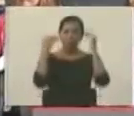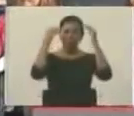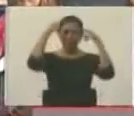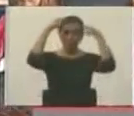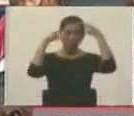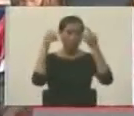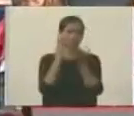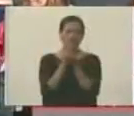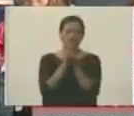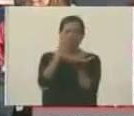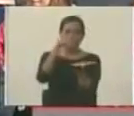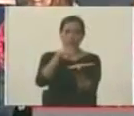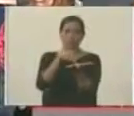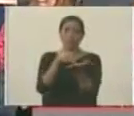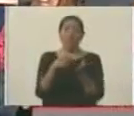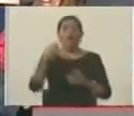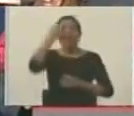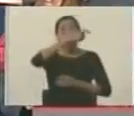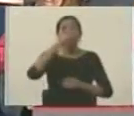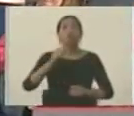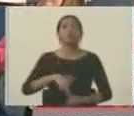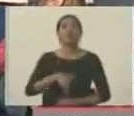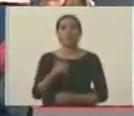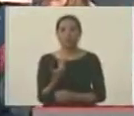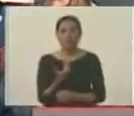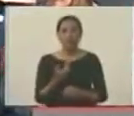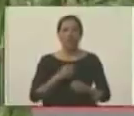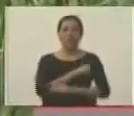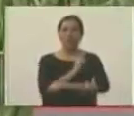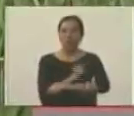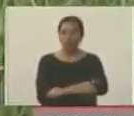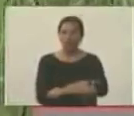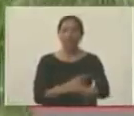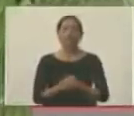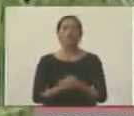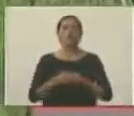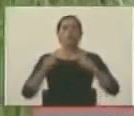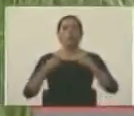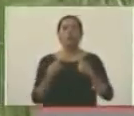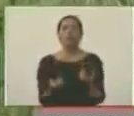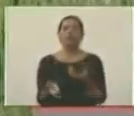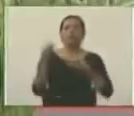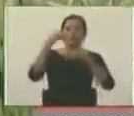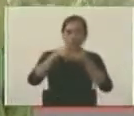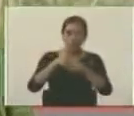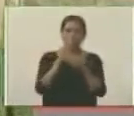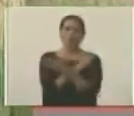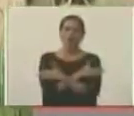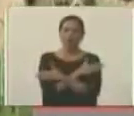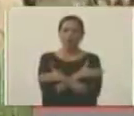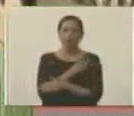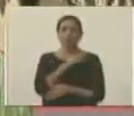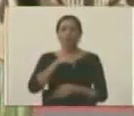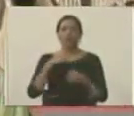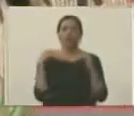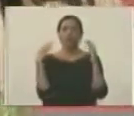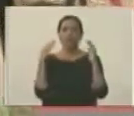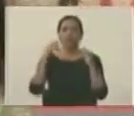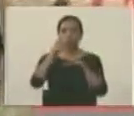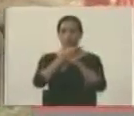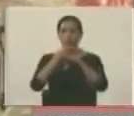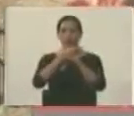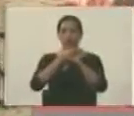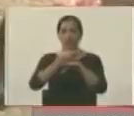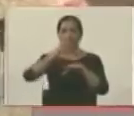Chávez, el pueblo que puede, el poder popular. Me sumo al reconocimiento a nuestro gran gobernador Julio León